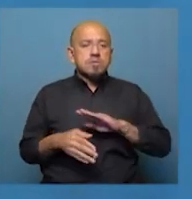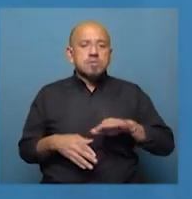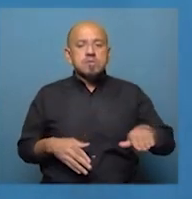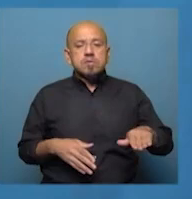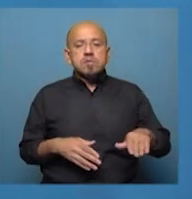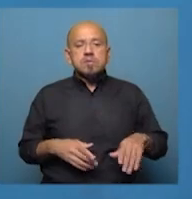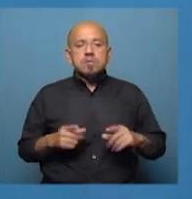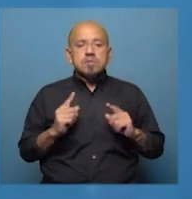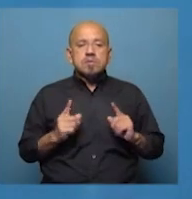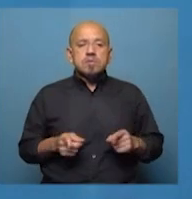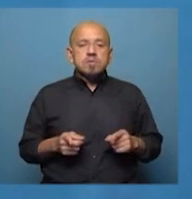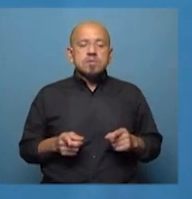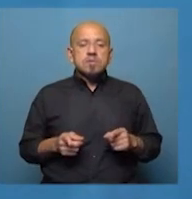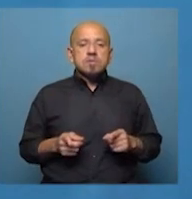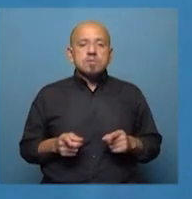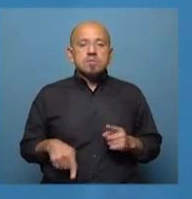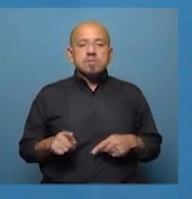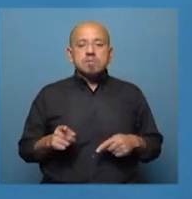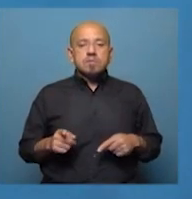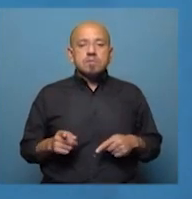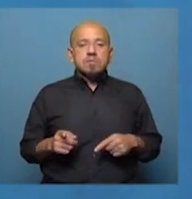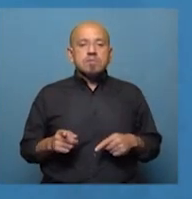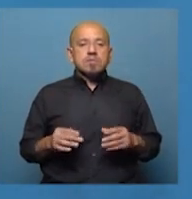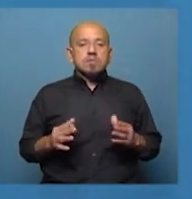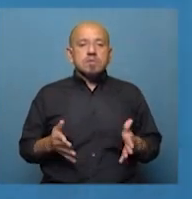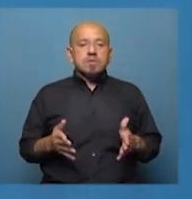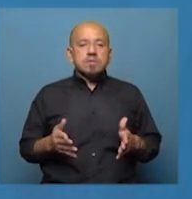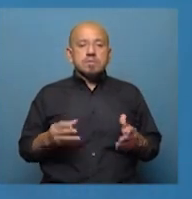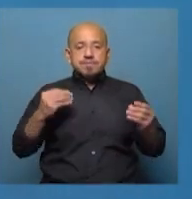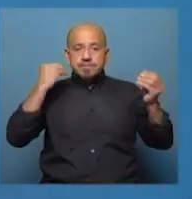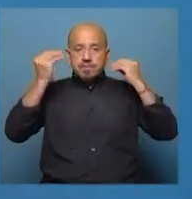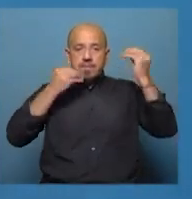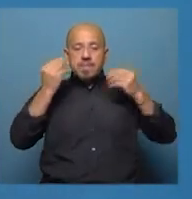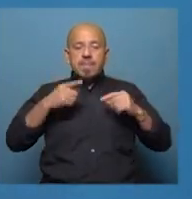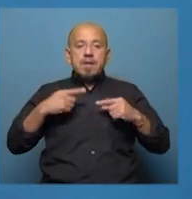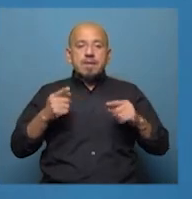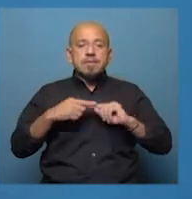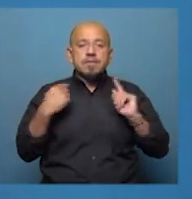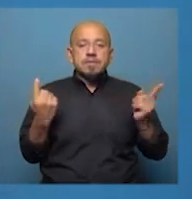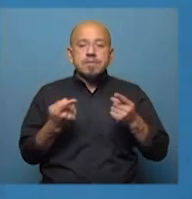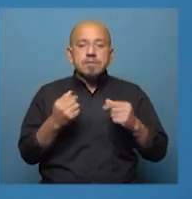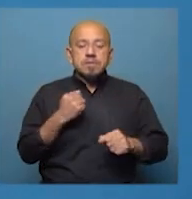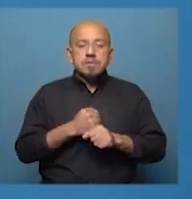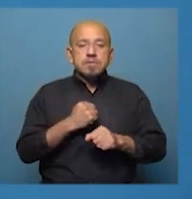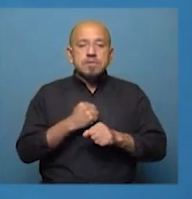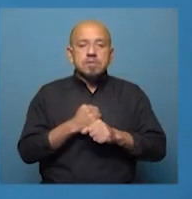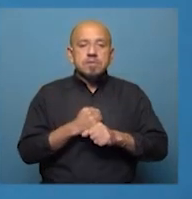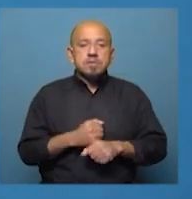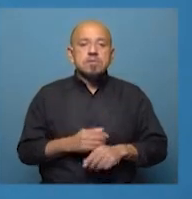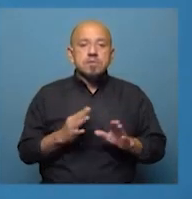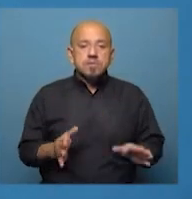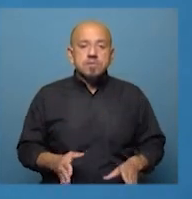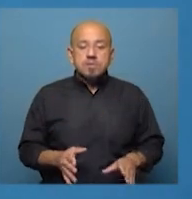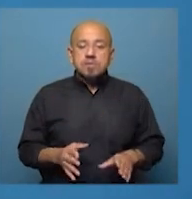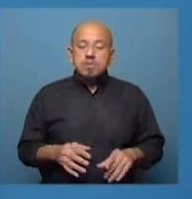además genera por supuesto un antecedente bastante preocupante para el conjunto de los trabajadores que eventualmente puedan estar en una